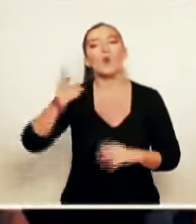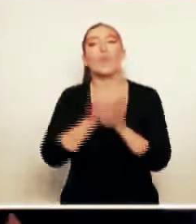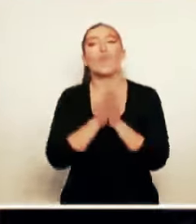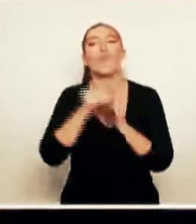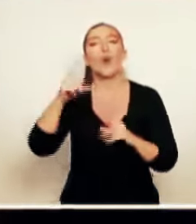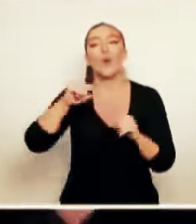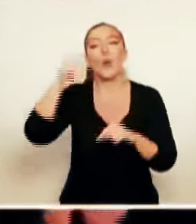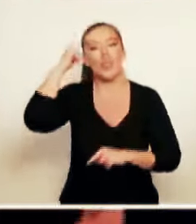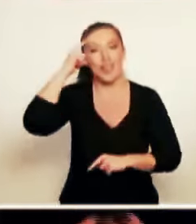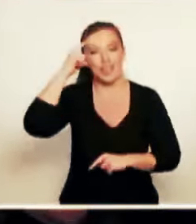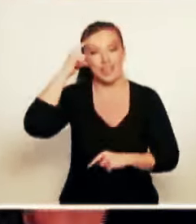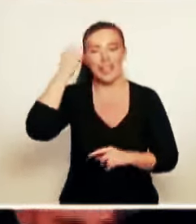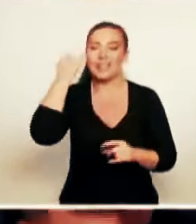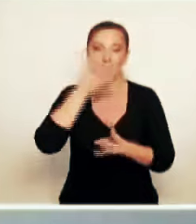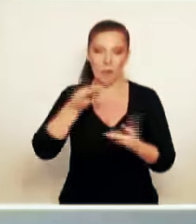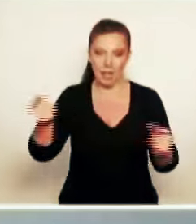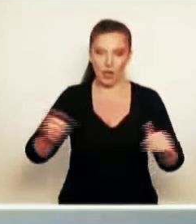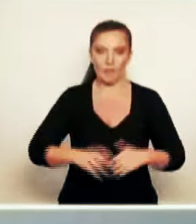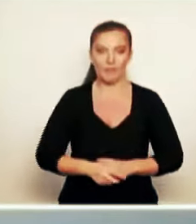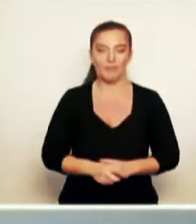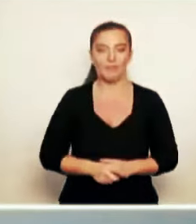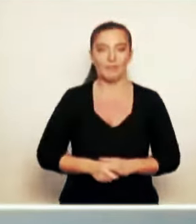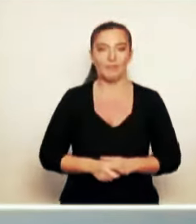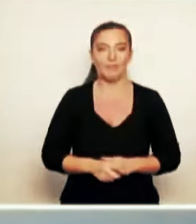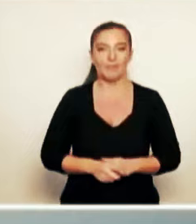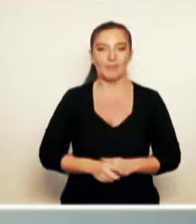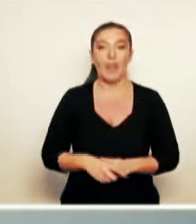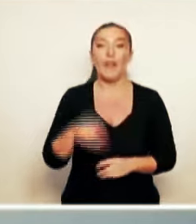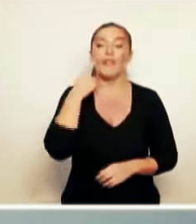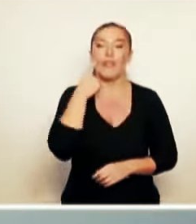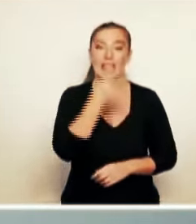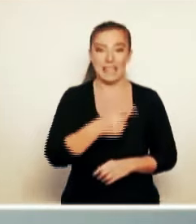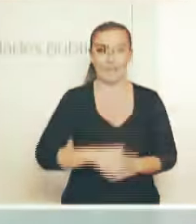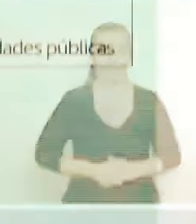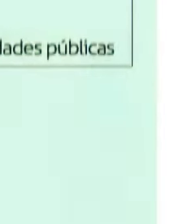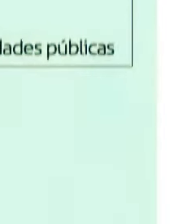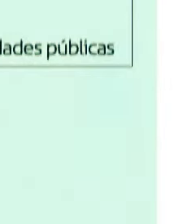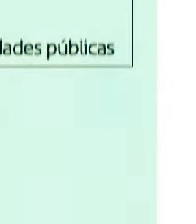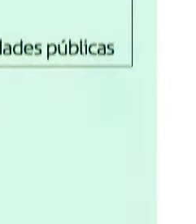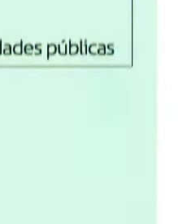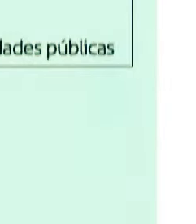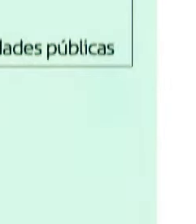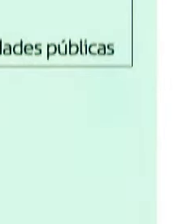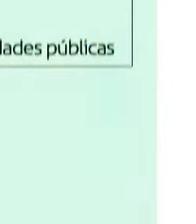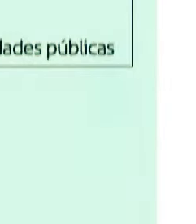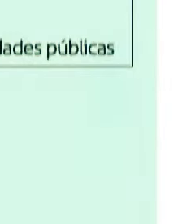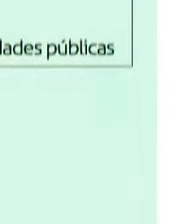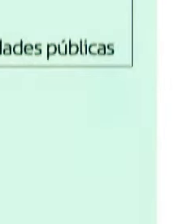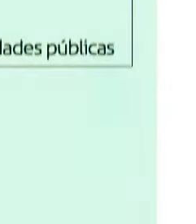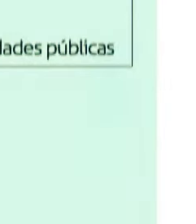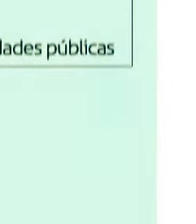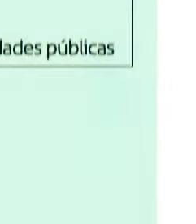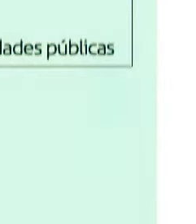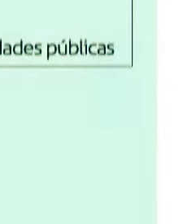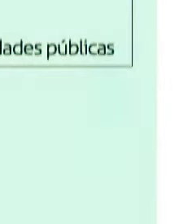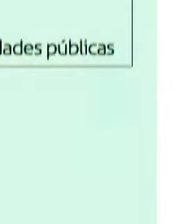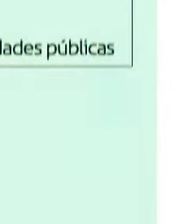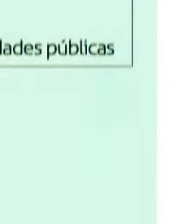10, y termino, con eso termino. Fíjense, Mercado Libre tiene